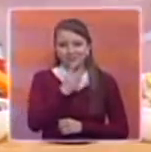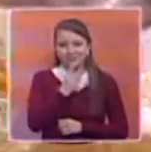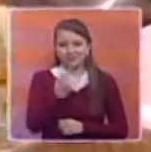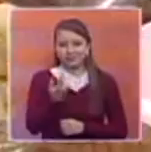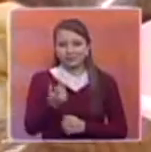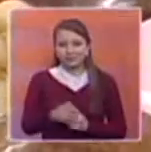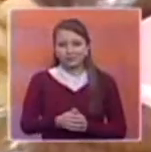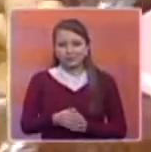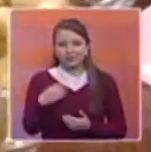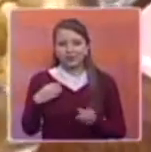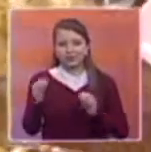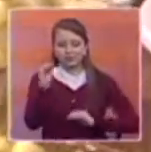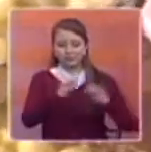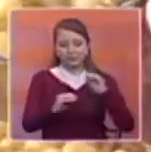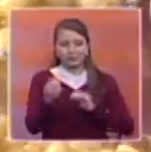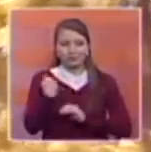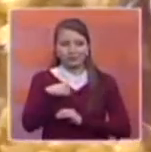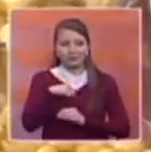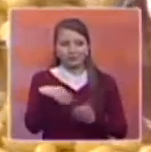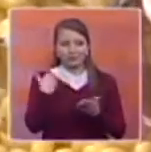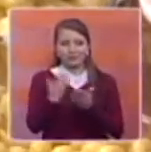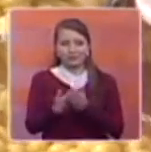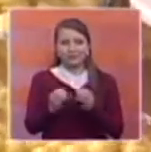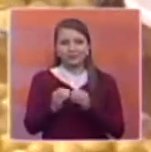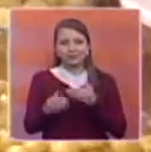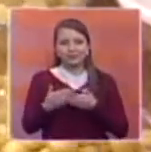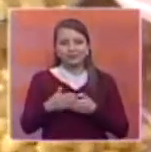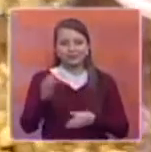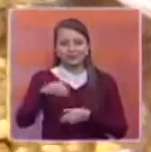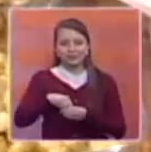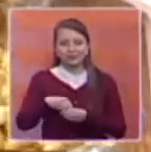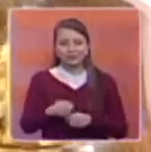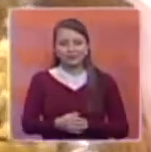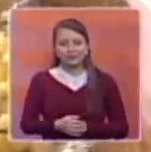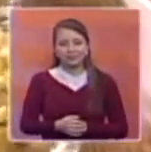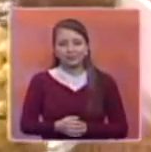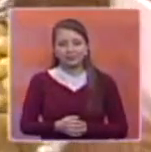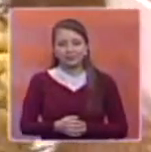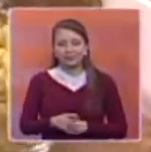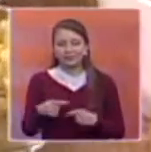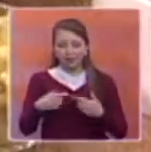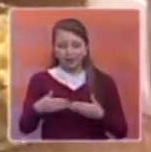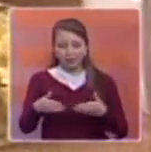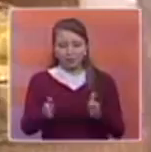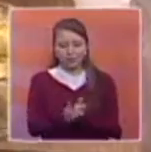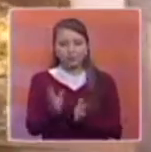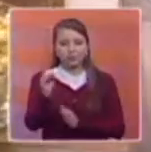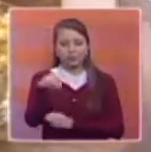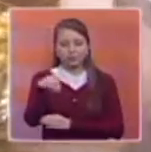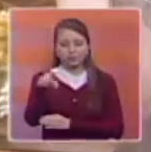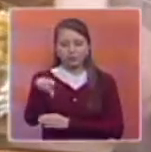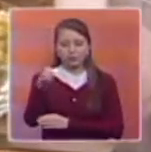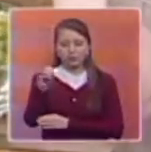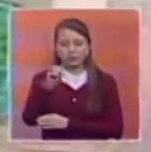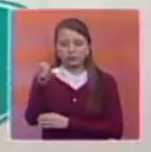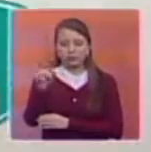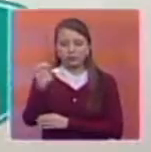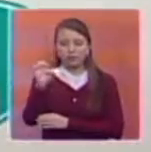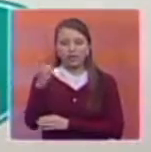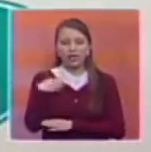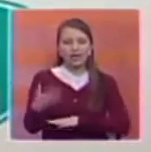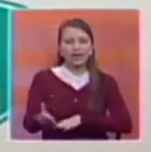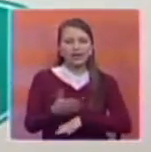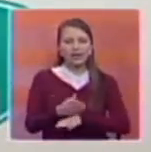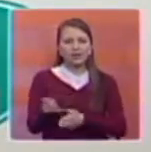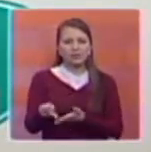nuestros ingredientes que tenemos aquí que conseguimos más fácilmente, ¿verdad? Esto es un pozole. Los pozoles, escuché yo en un